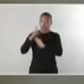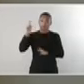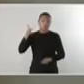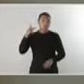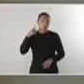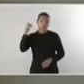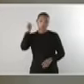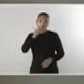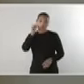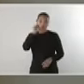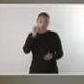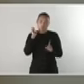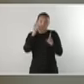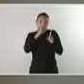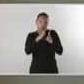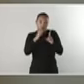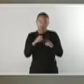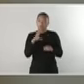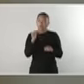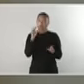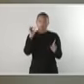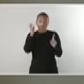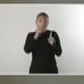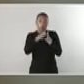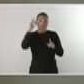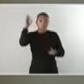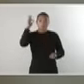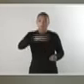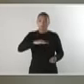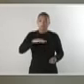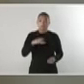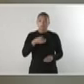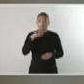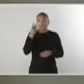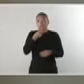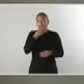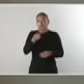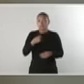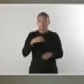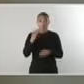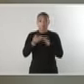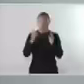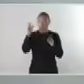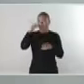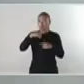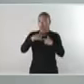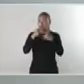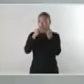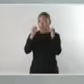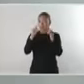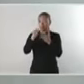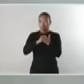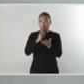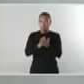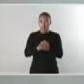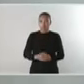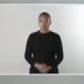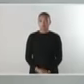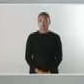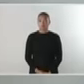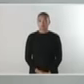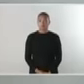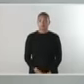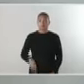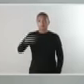que engañan No se dejen engañar por sus falsas promesas vamos independiente recuperemos tamau lipas señores